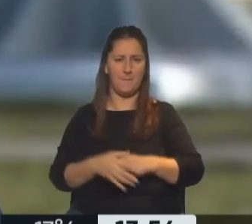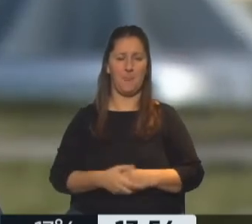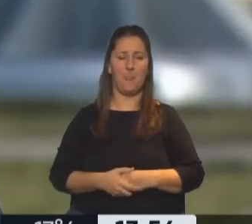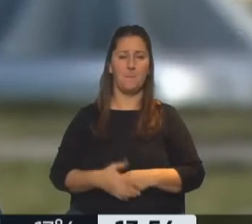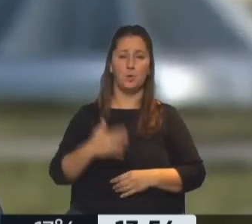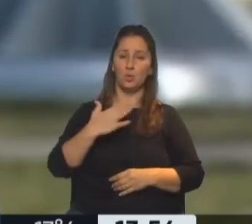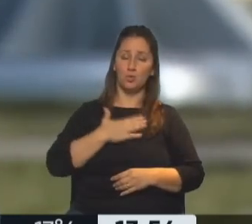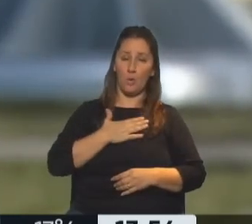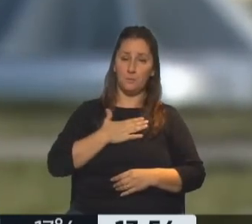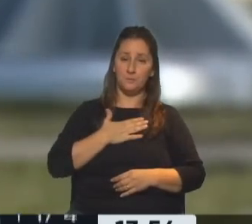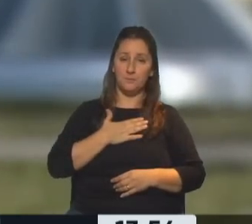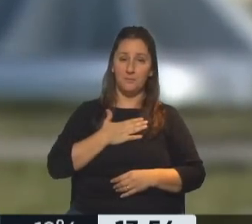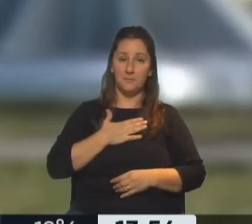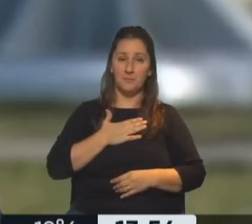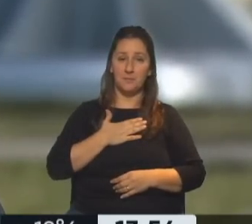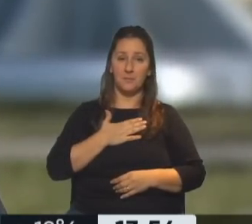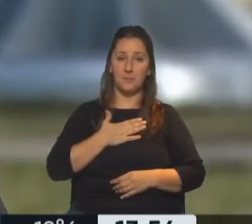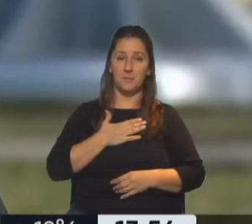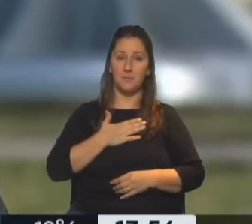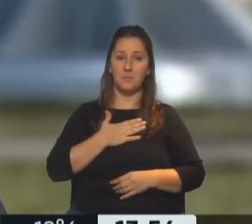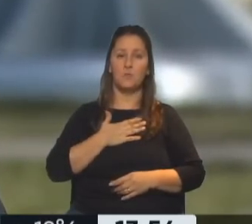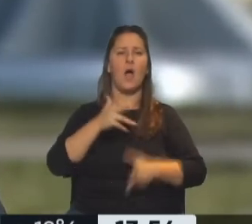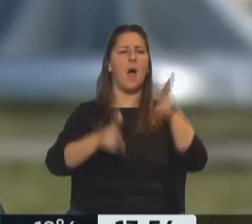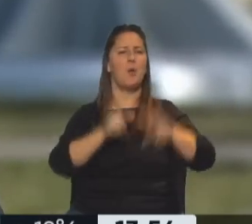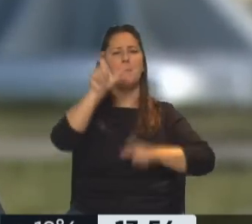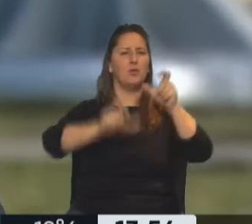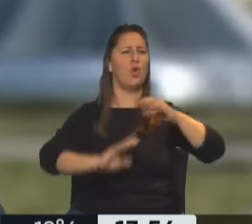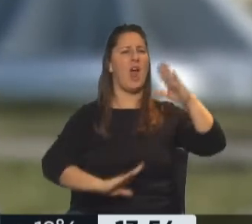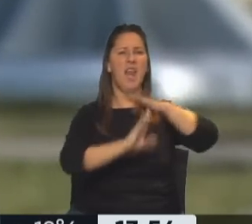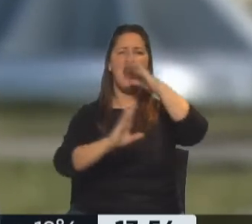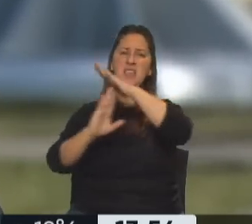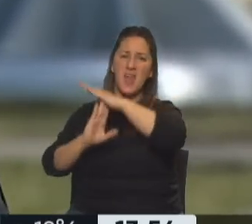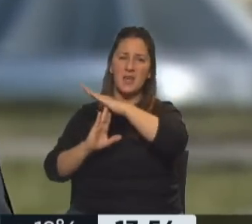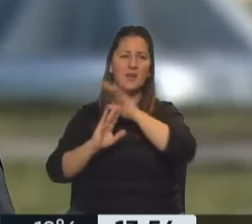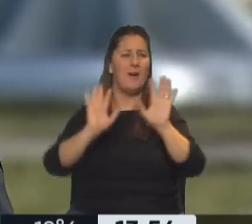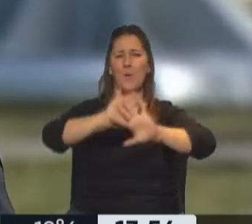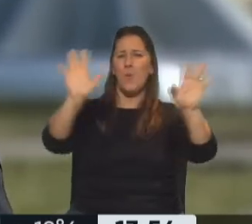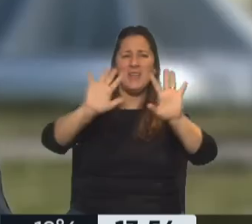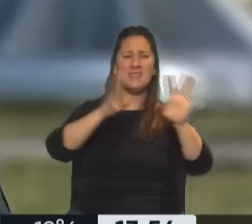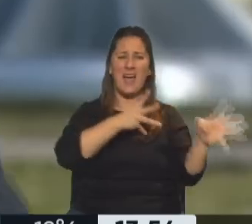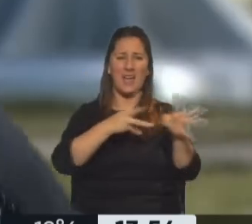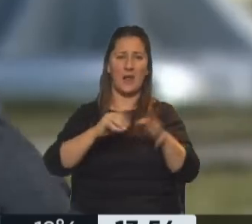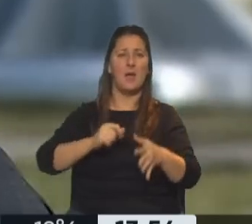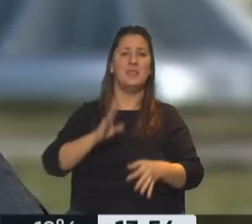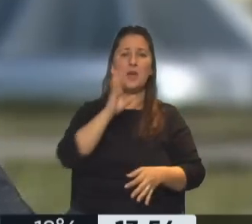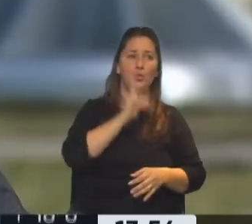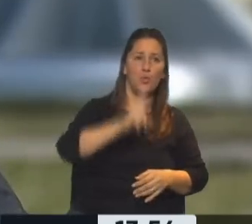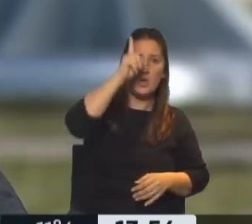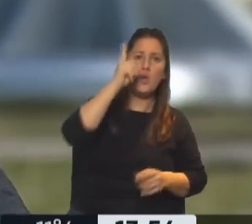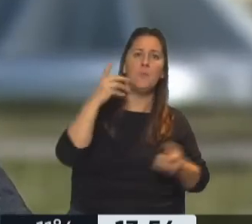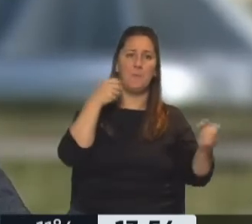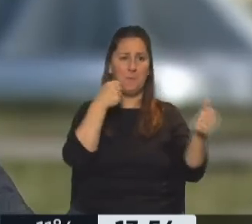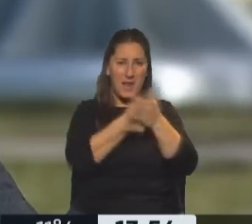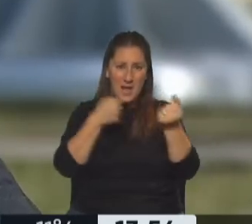Yo, por mi parte, estoy hablando con todos los líderes del mundo para decir, paren esa guerra, porque en el norte se pelean, pero sufrimos en el